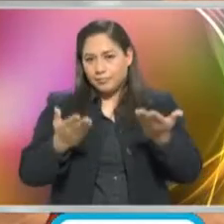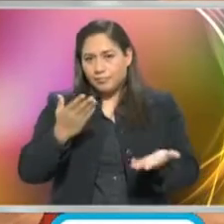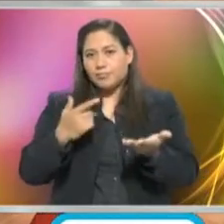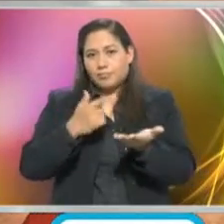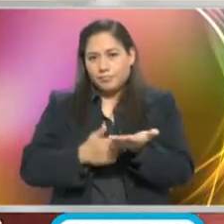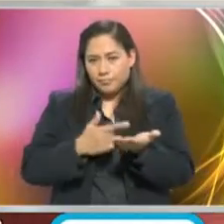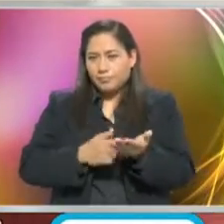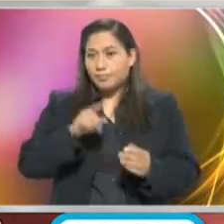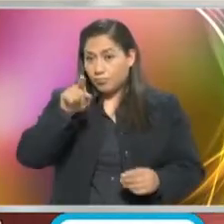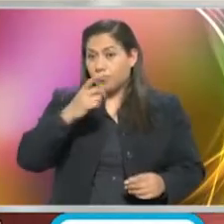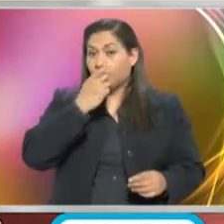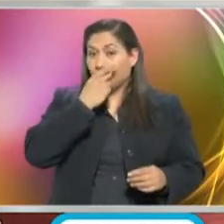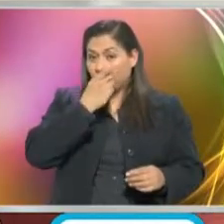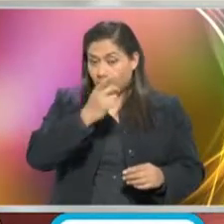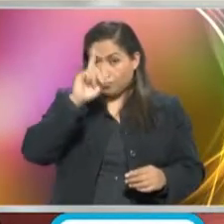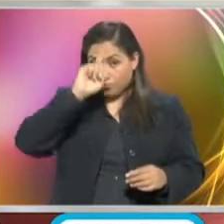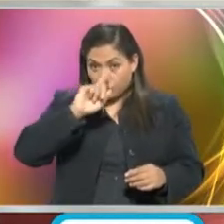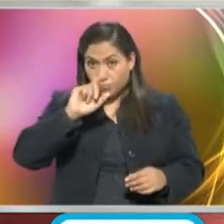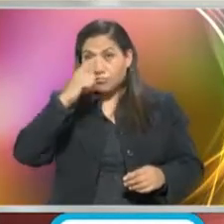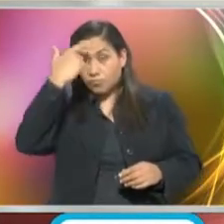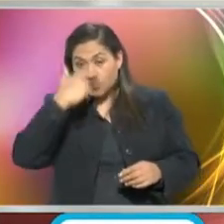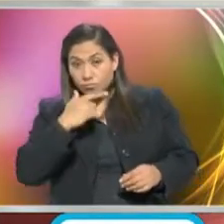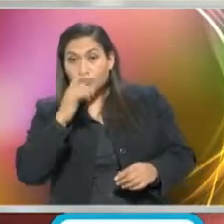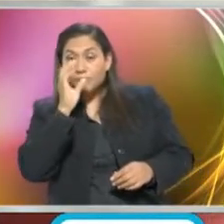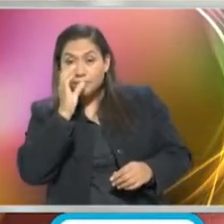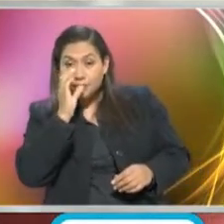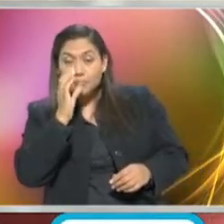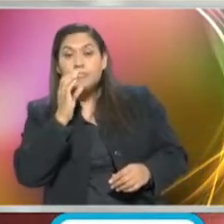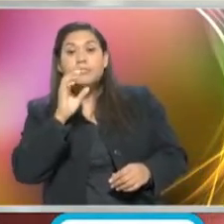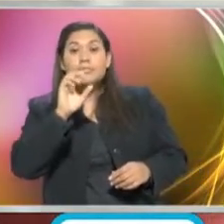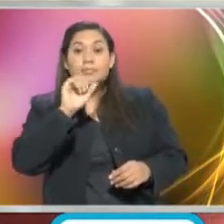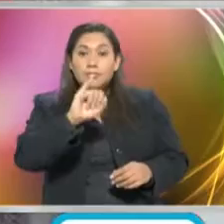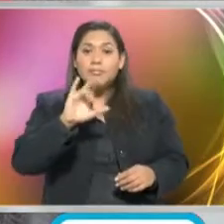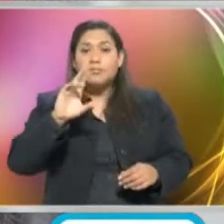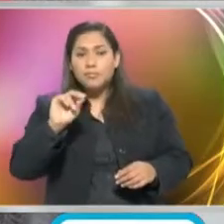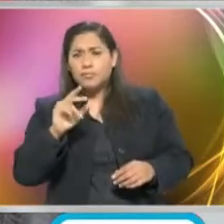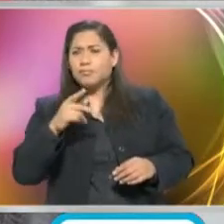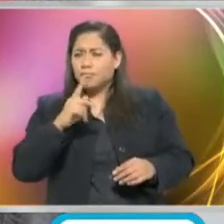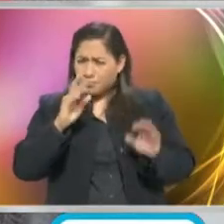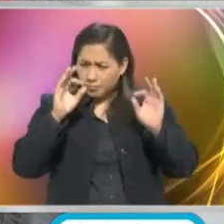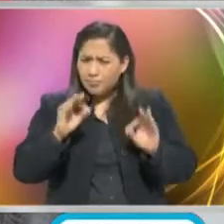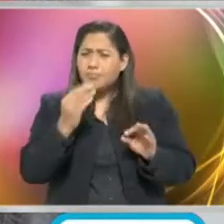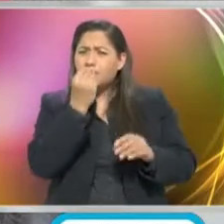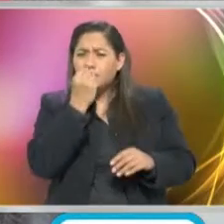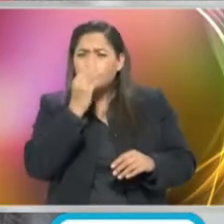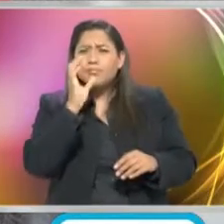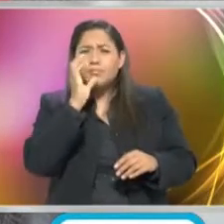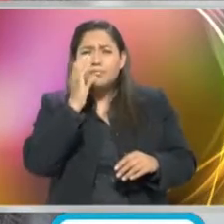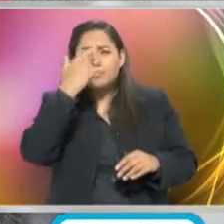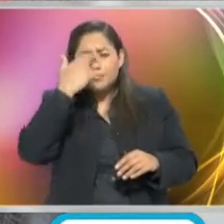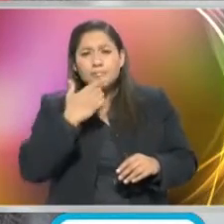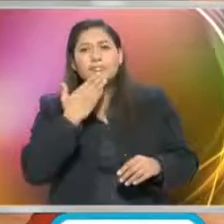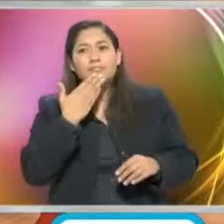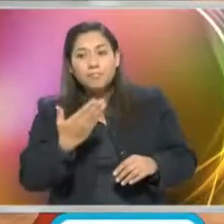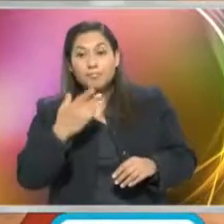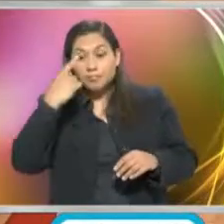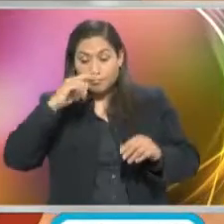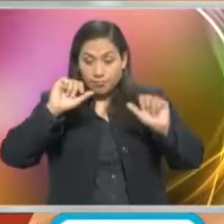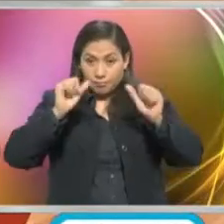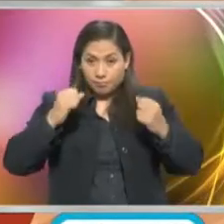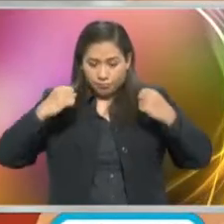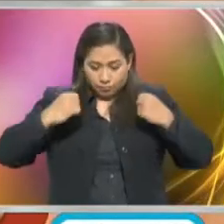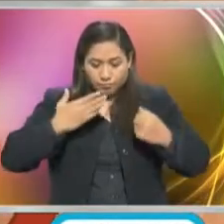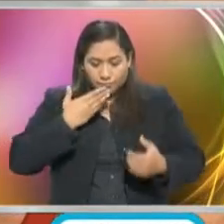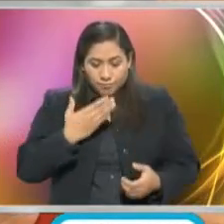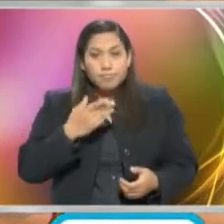dices entonces que sí recomiendas cenar, pero ¿qué es lo óptimo que nosotros Exacto. deberíamos de cenar para poder Claro. estar tanto en forma y lo más